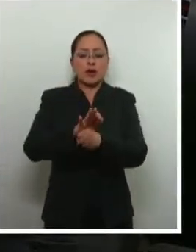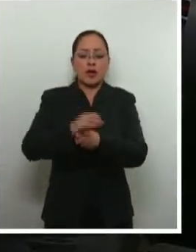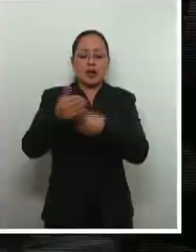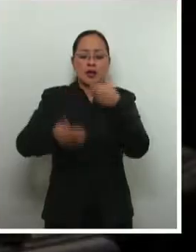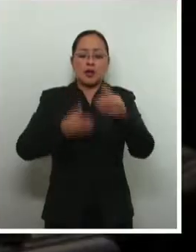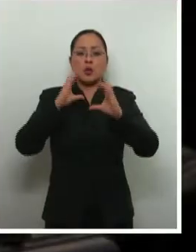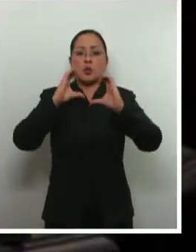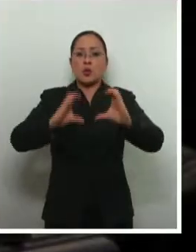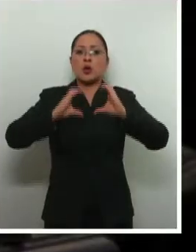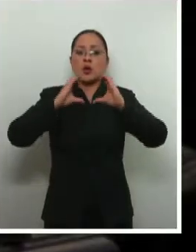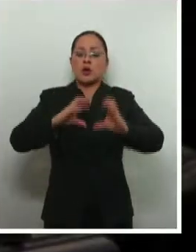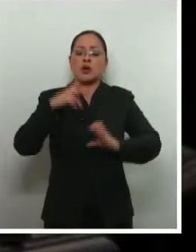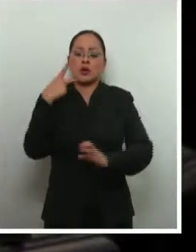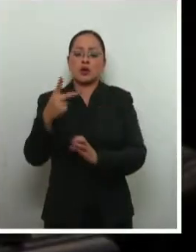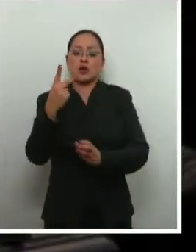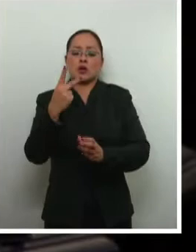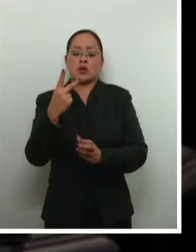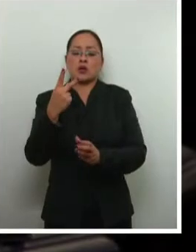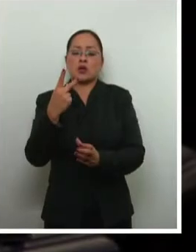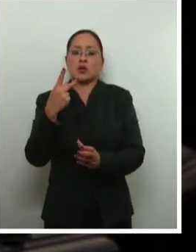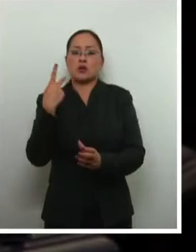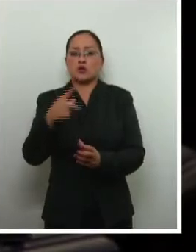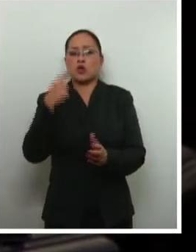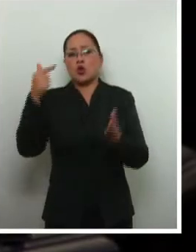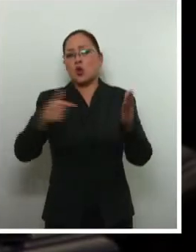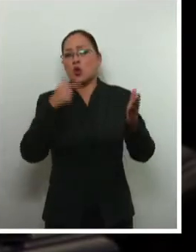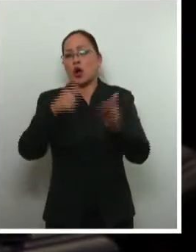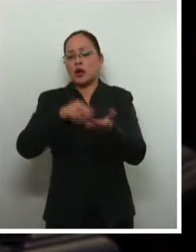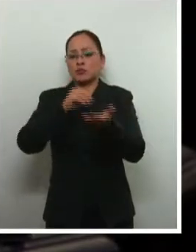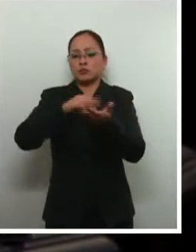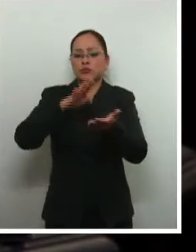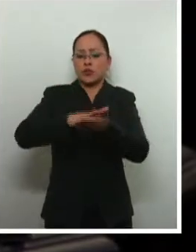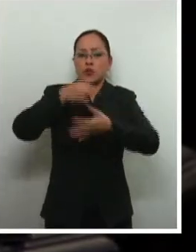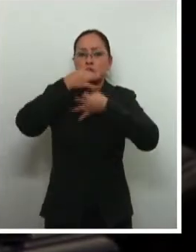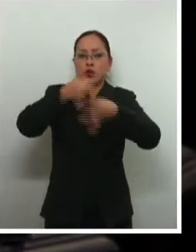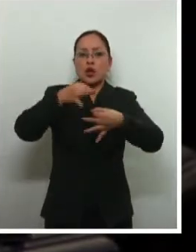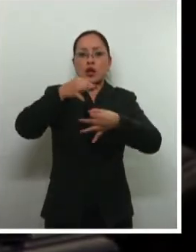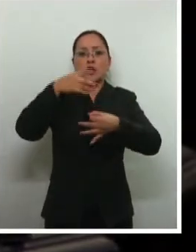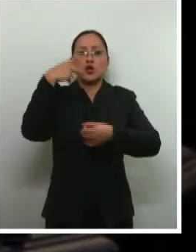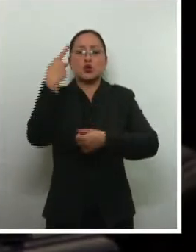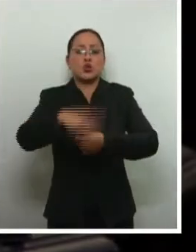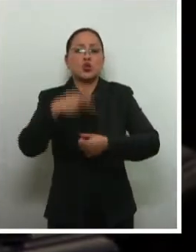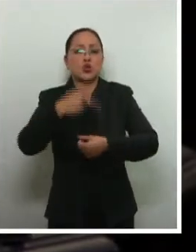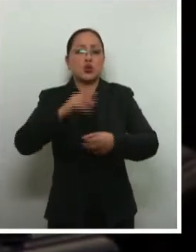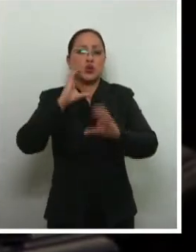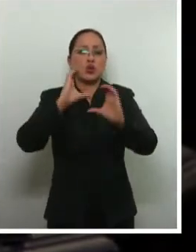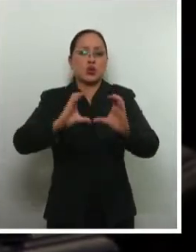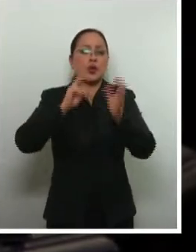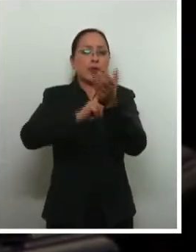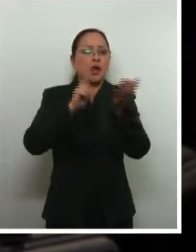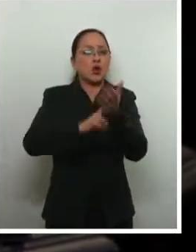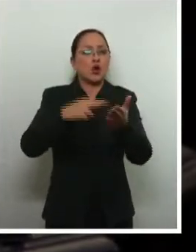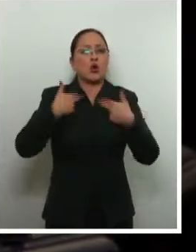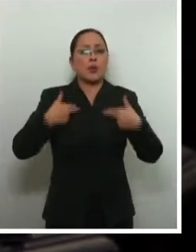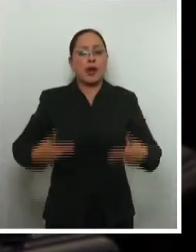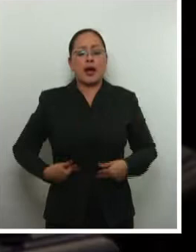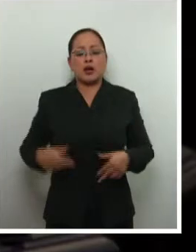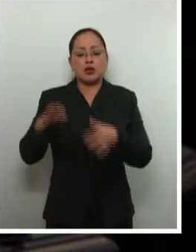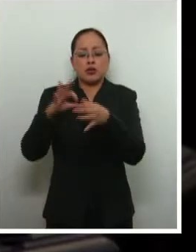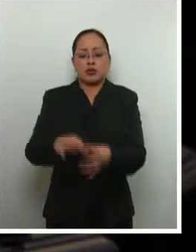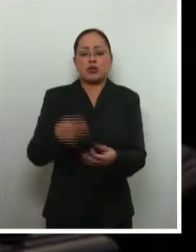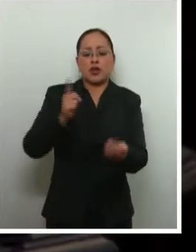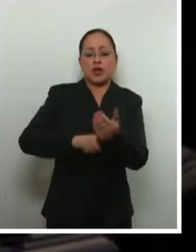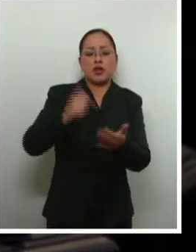y conservar los bienes, los sitios declarados Patrimonio de la Humanidad que están en el